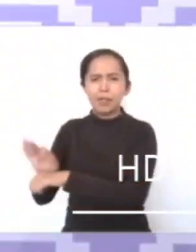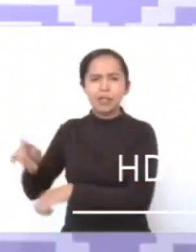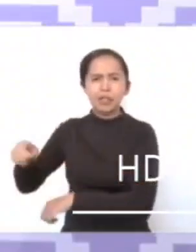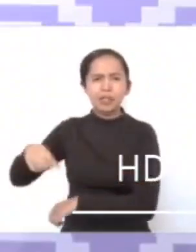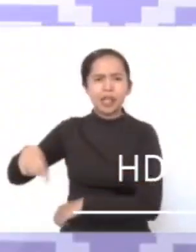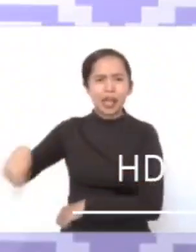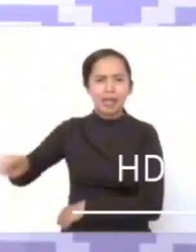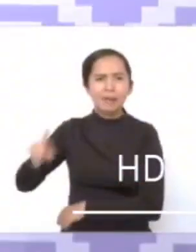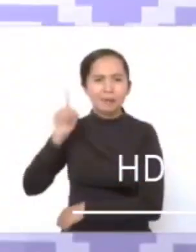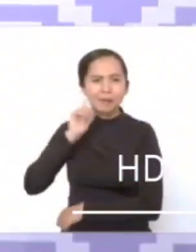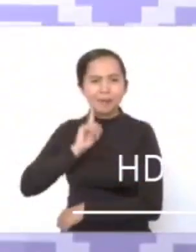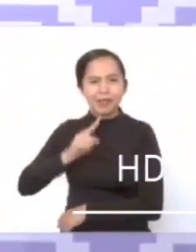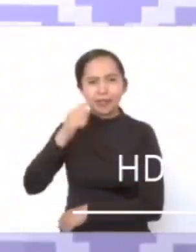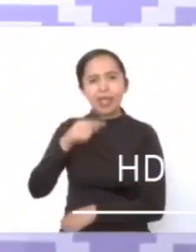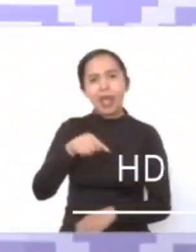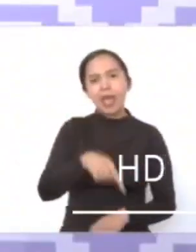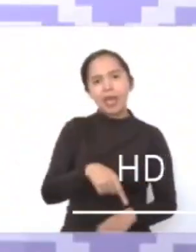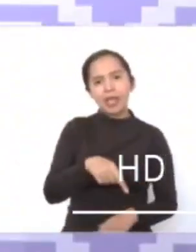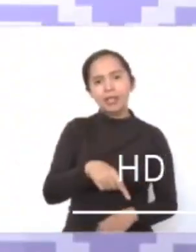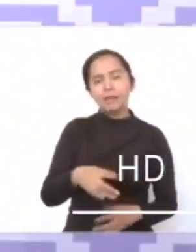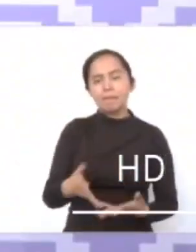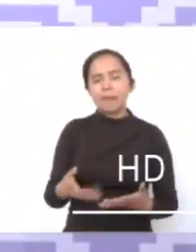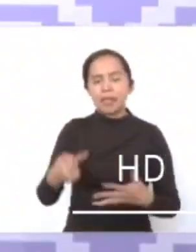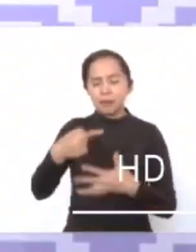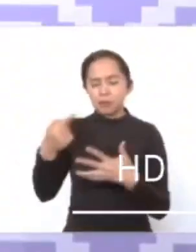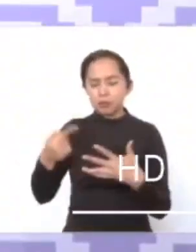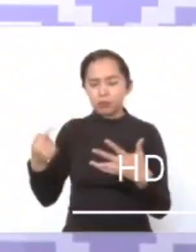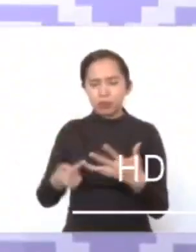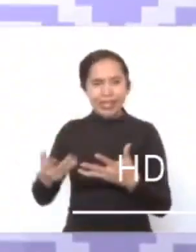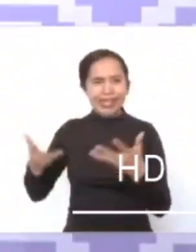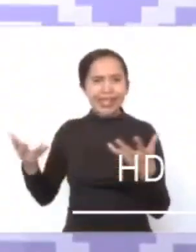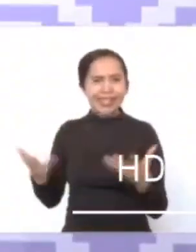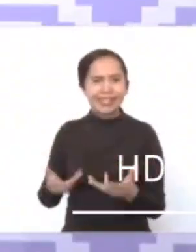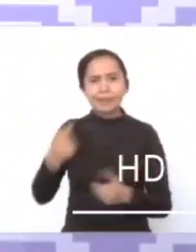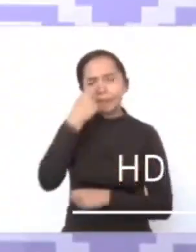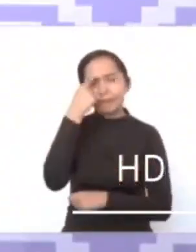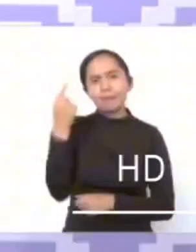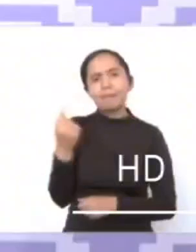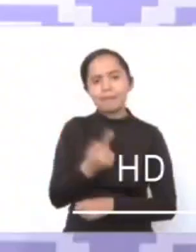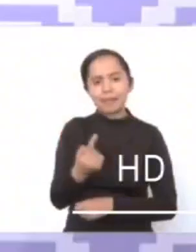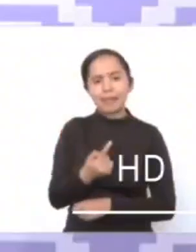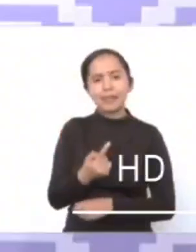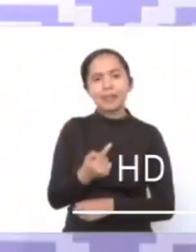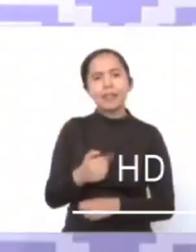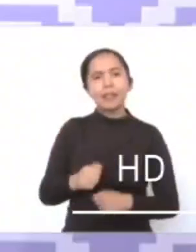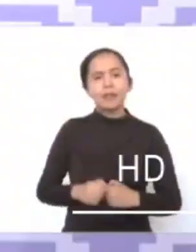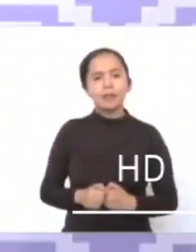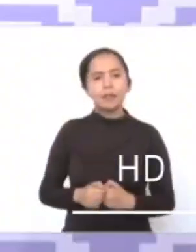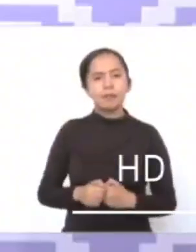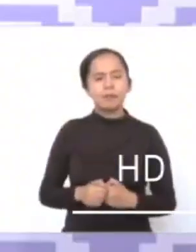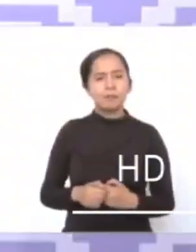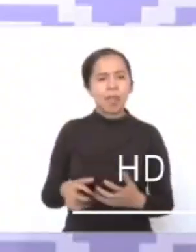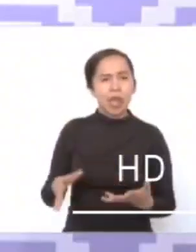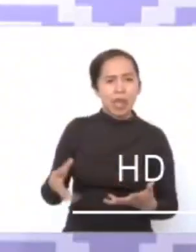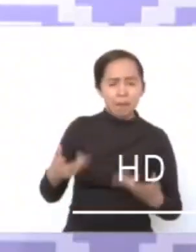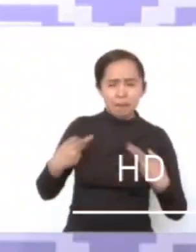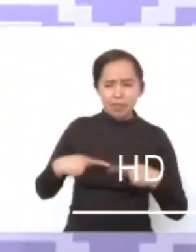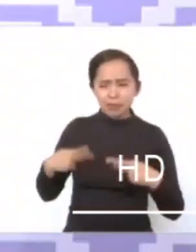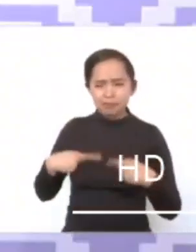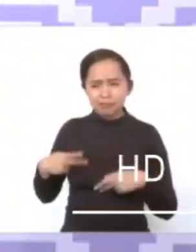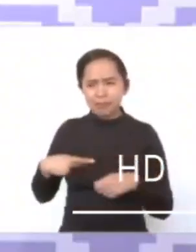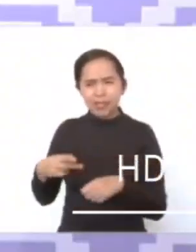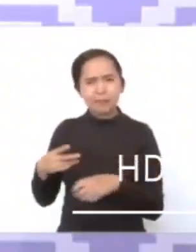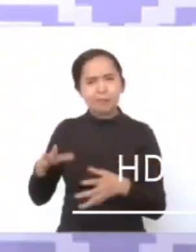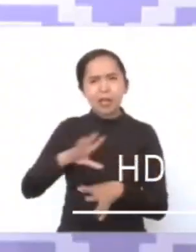mujeres que le da seguimiento a todas esas medidas para que no se nos quede atrás nadie, para que no se